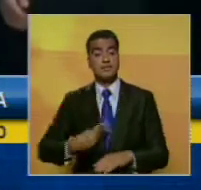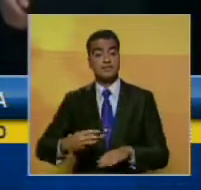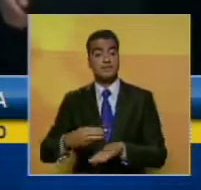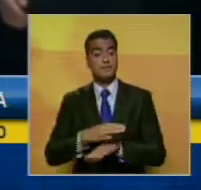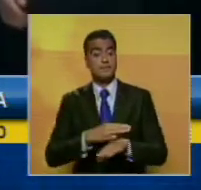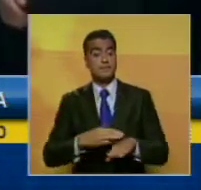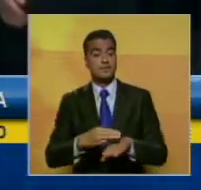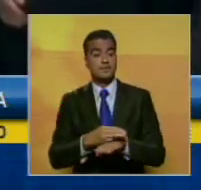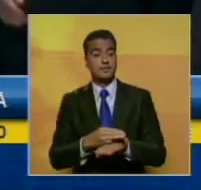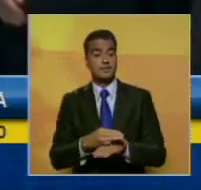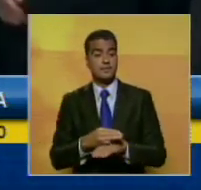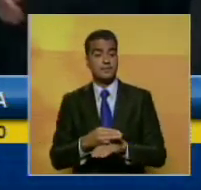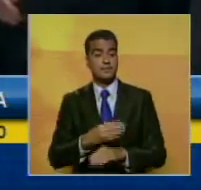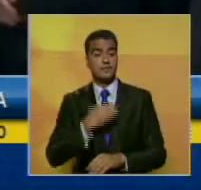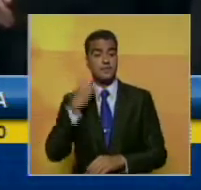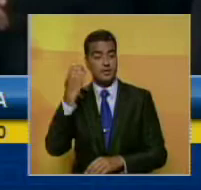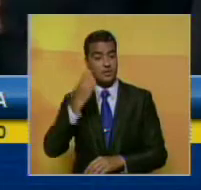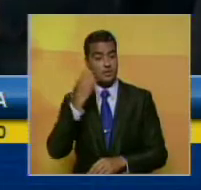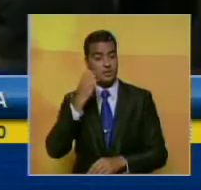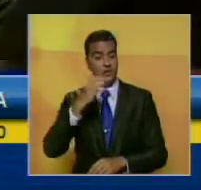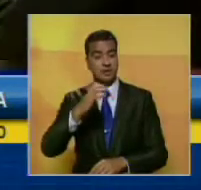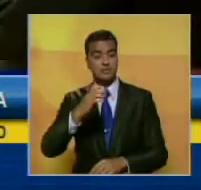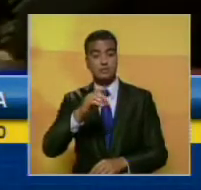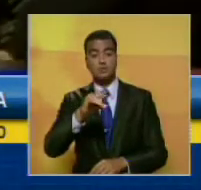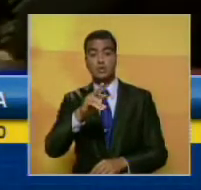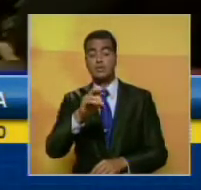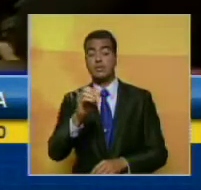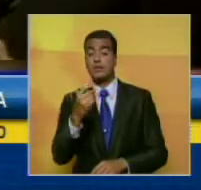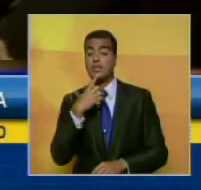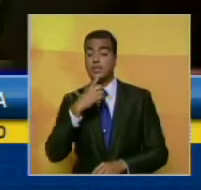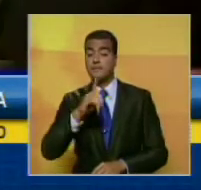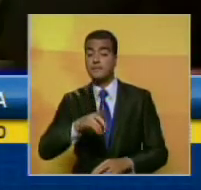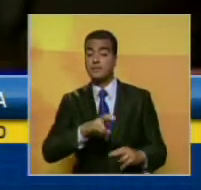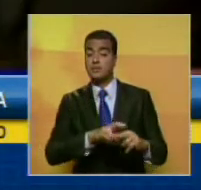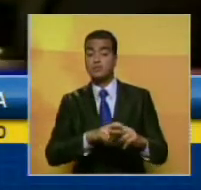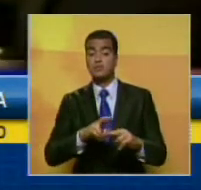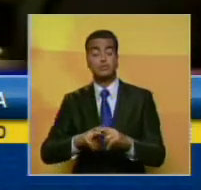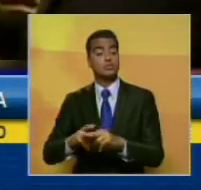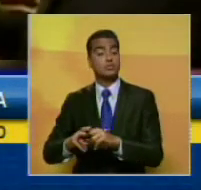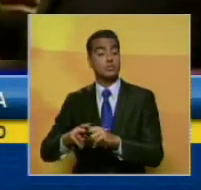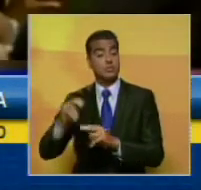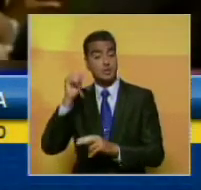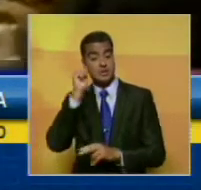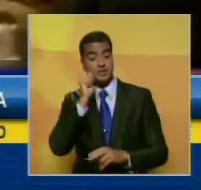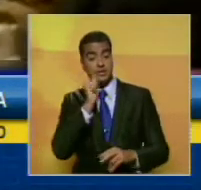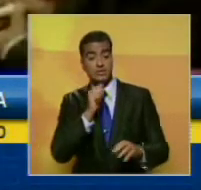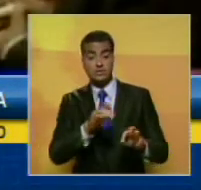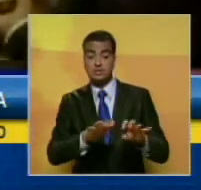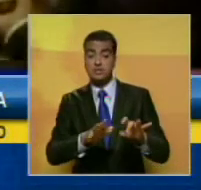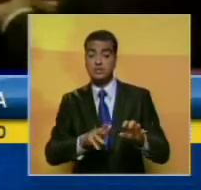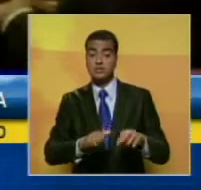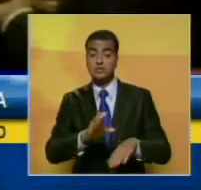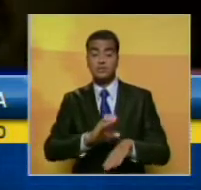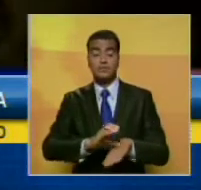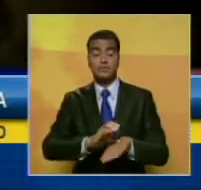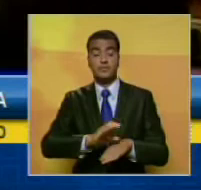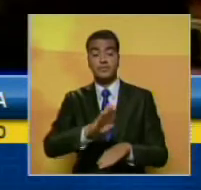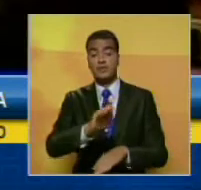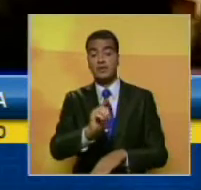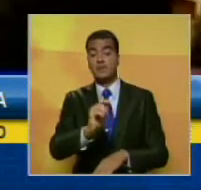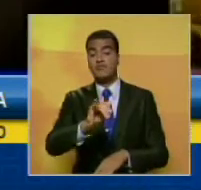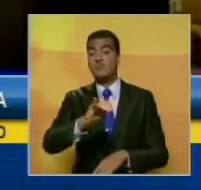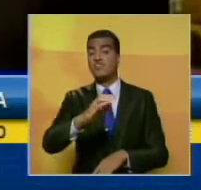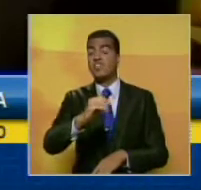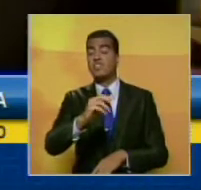Relaciones Exteriores para Europa, Calixto Ortega. El canciller también se reunió el sábado con el secretario de Estado de la Ciudad del Vaticano, cardenal